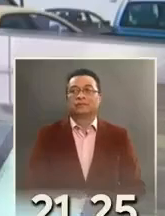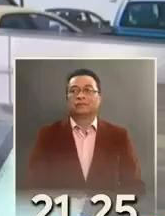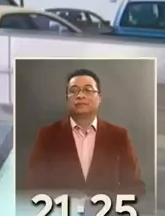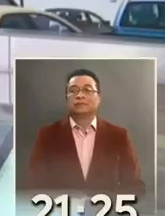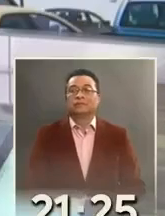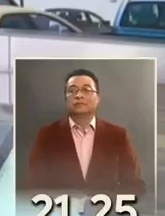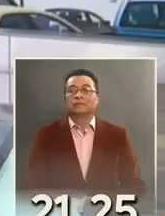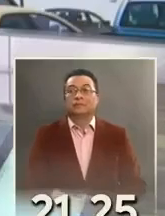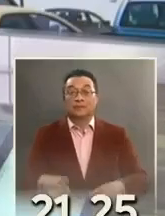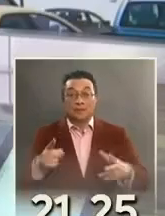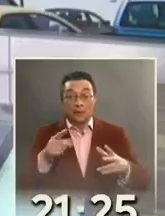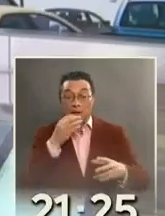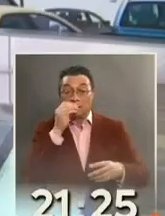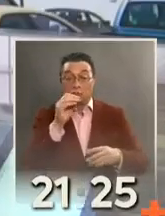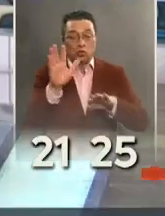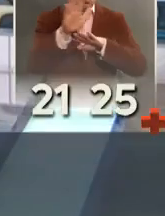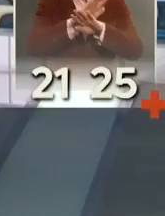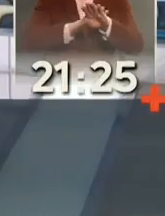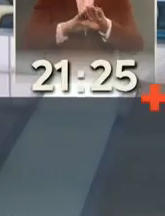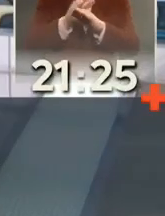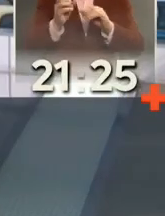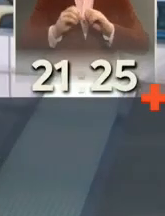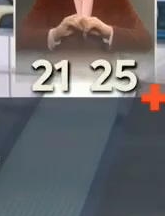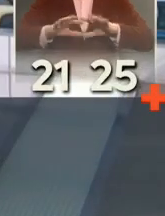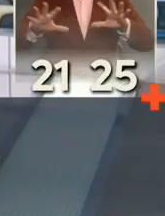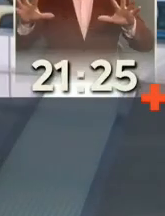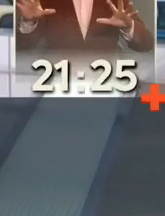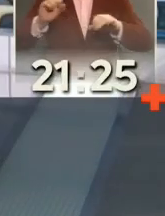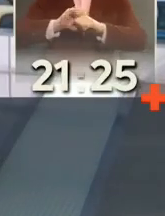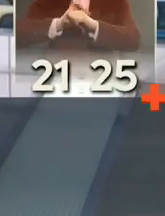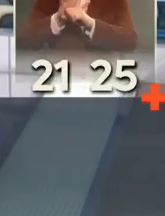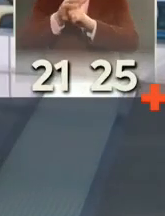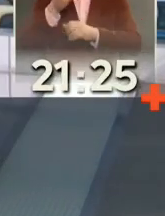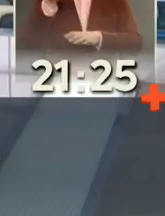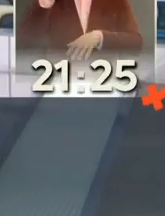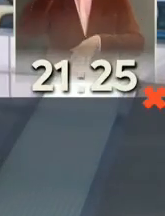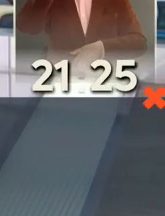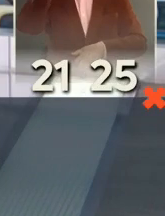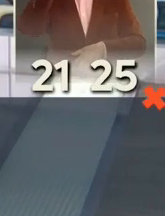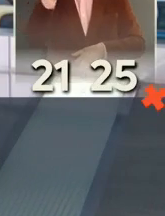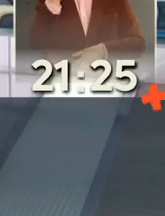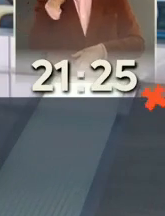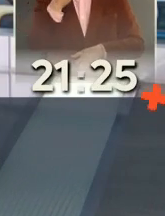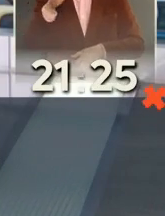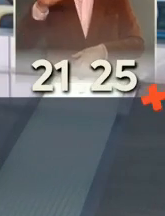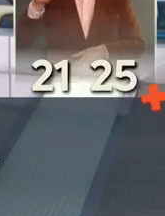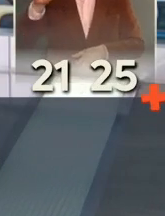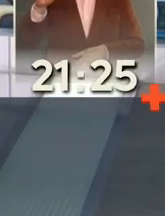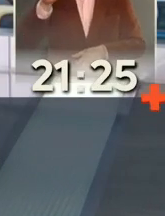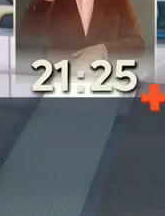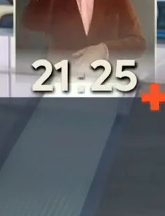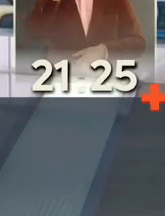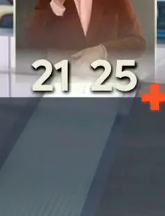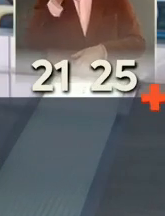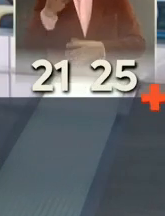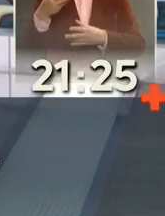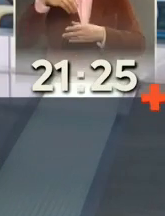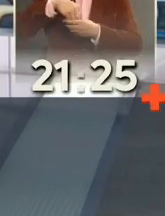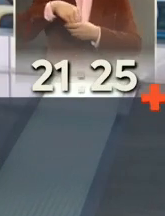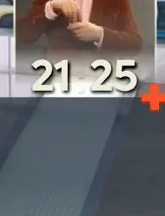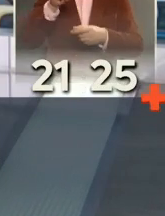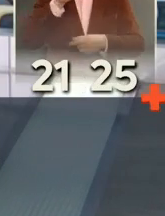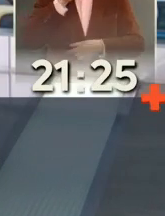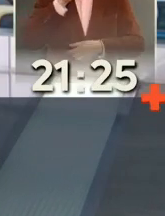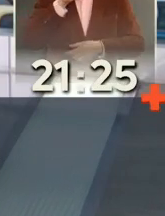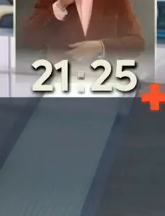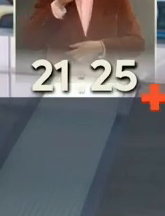alerta ante un preocupante brote comí 19 en el hospital de puerto montt son más de 50 funcionarios del recinto están contagiados a pesar de tener